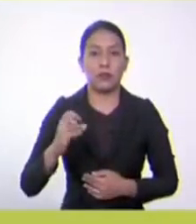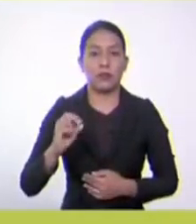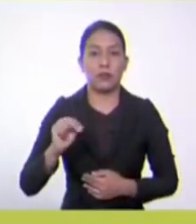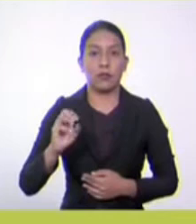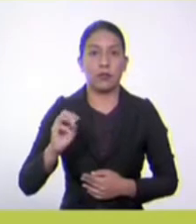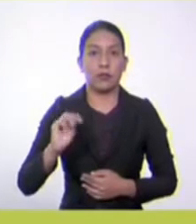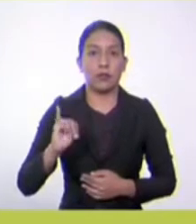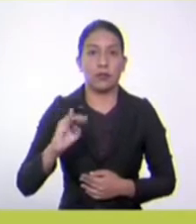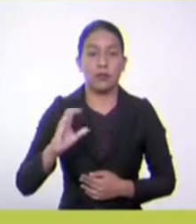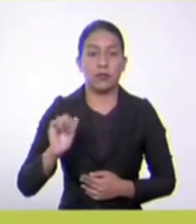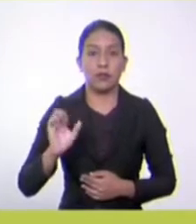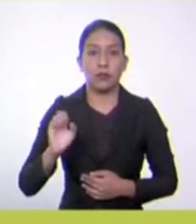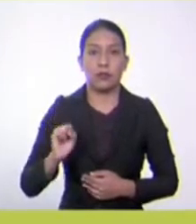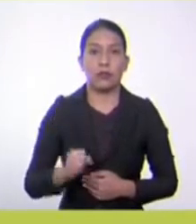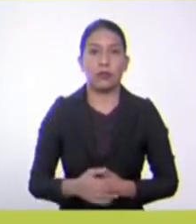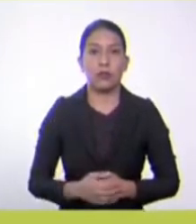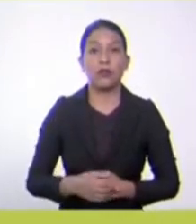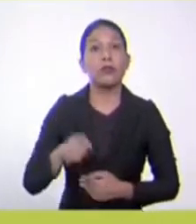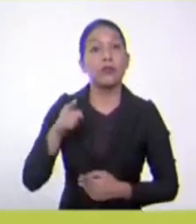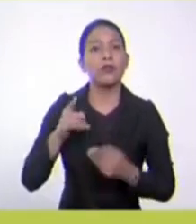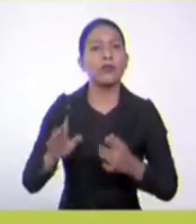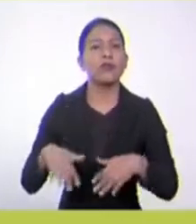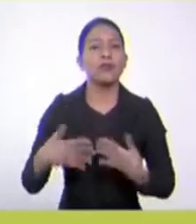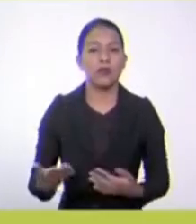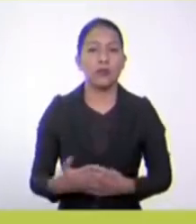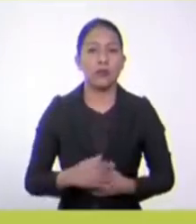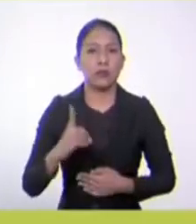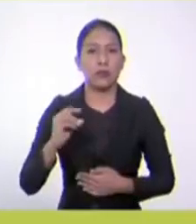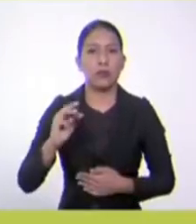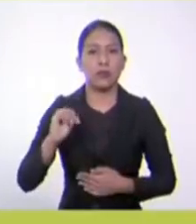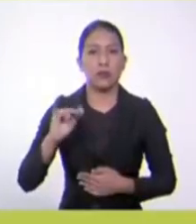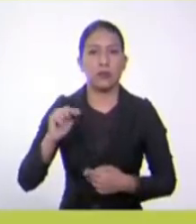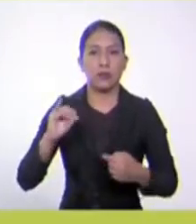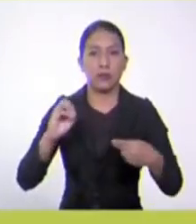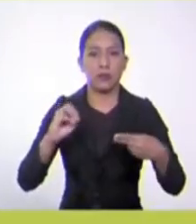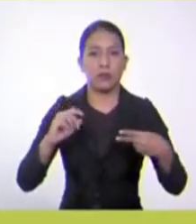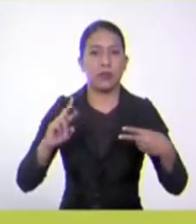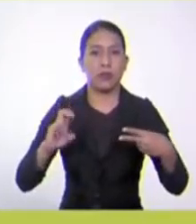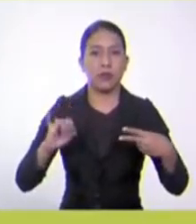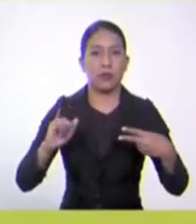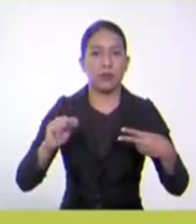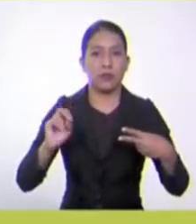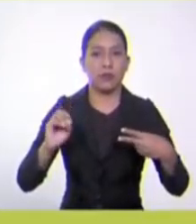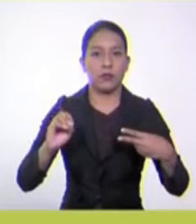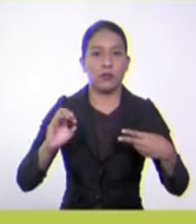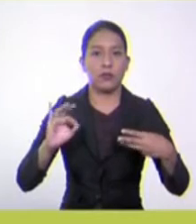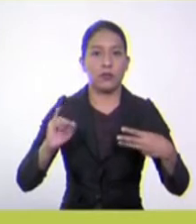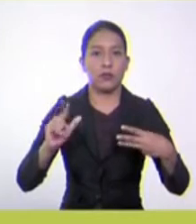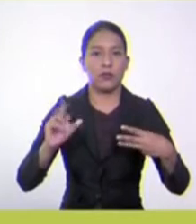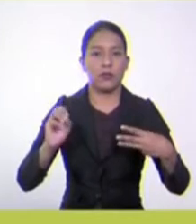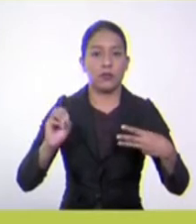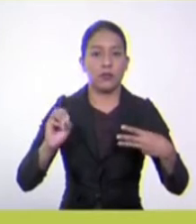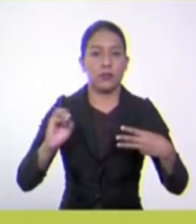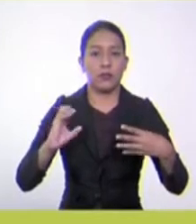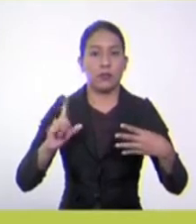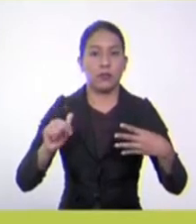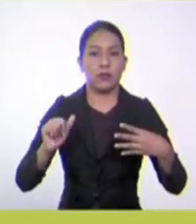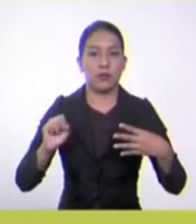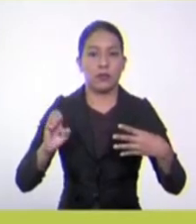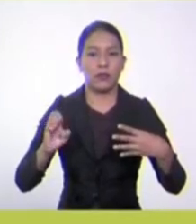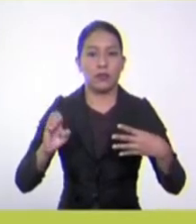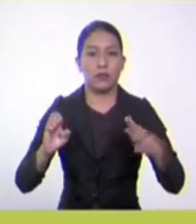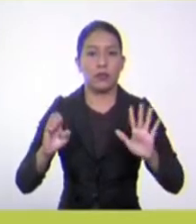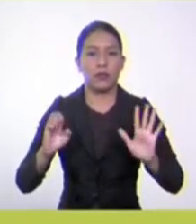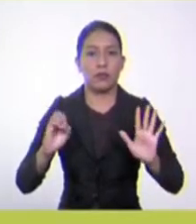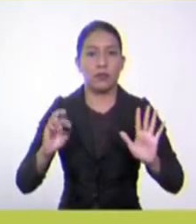Estas categorías taxonómicas son dominio, reino, filum o filo, clase,